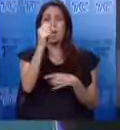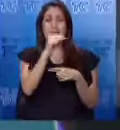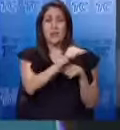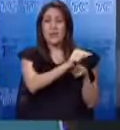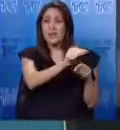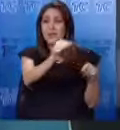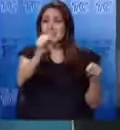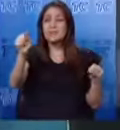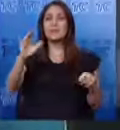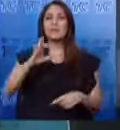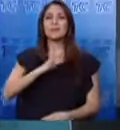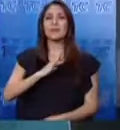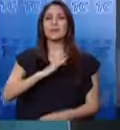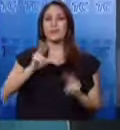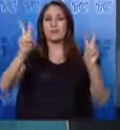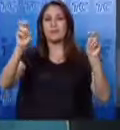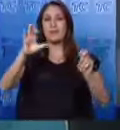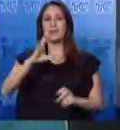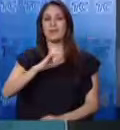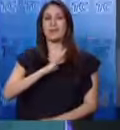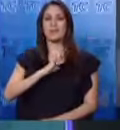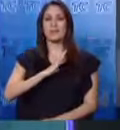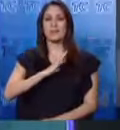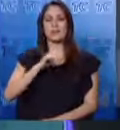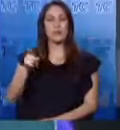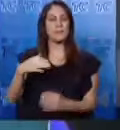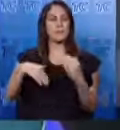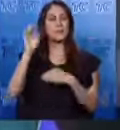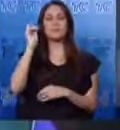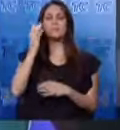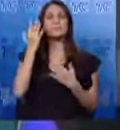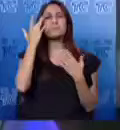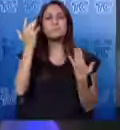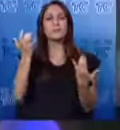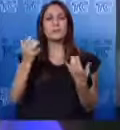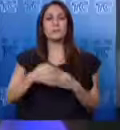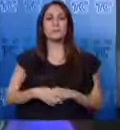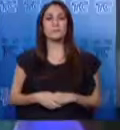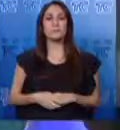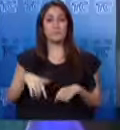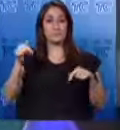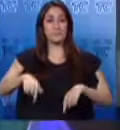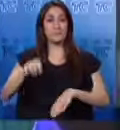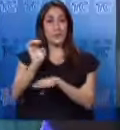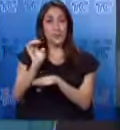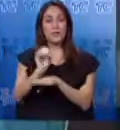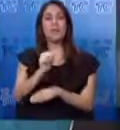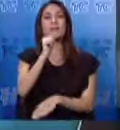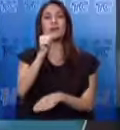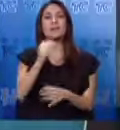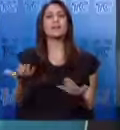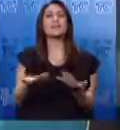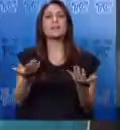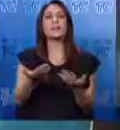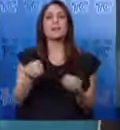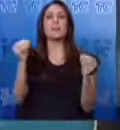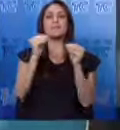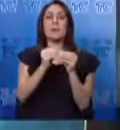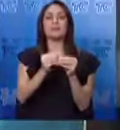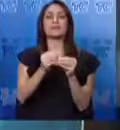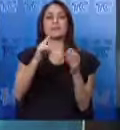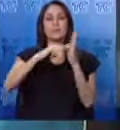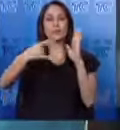Vamos a crear 40 universidades técnicas. ¿Por qué? Porque en el país lo que hace falta es ciencia